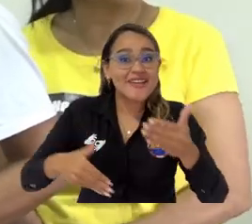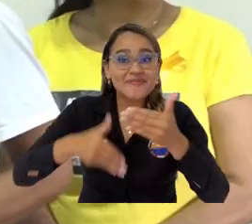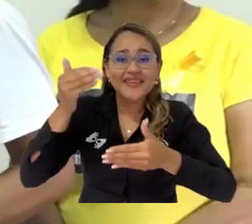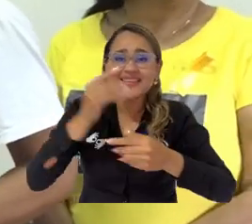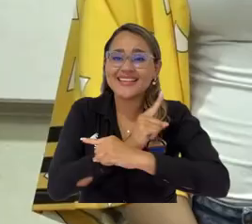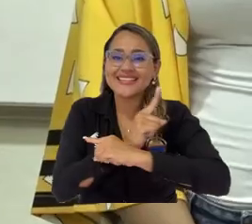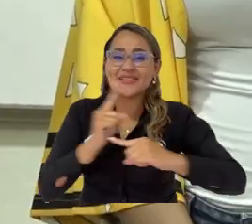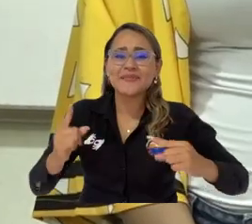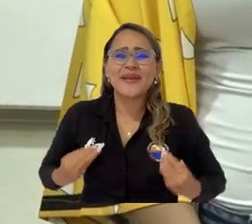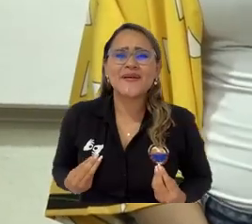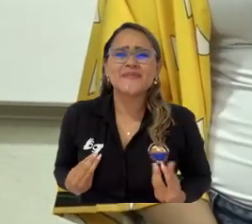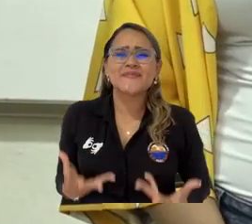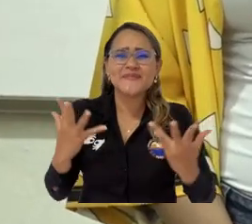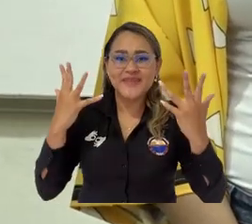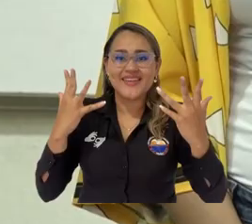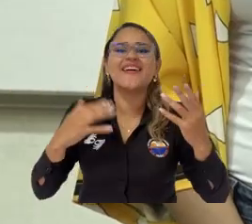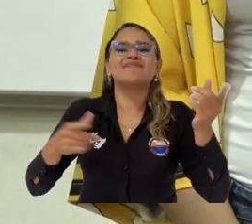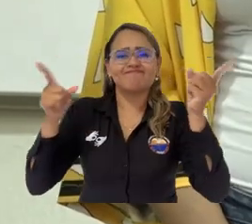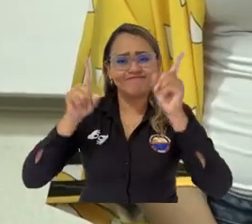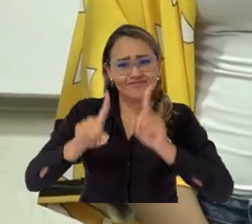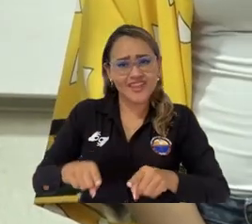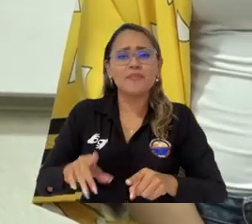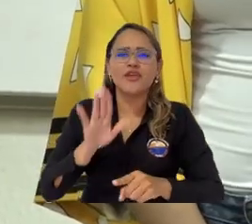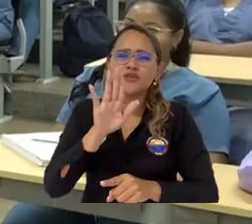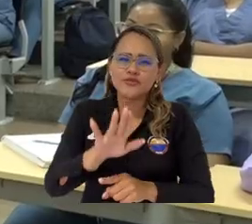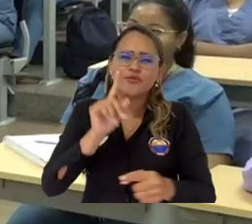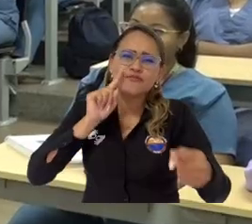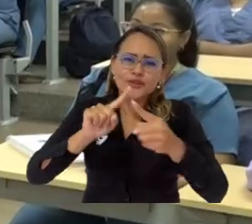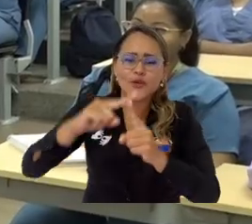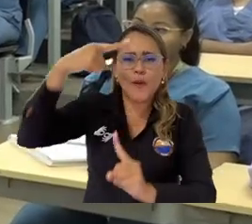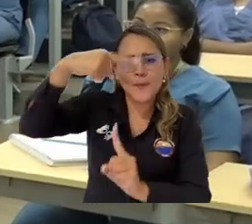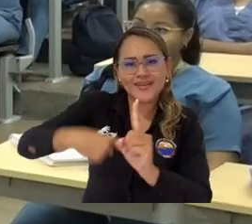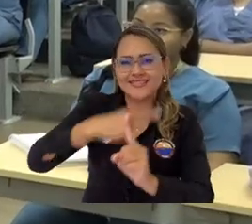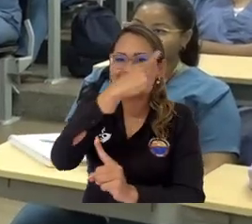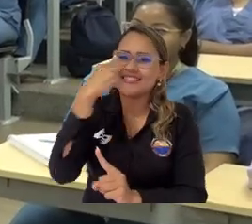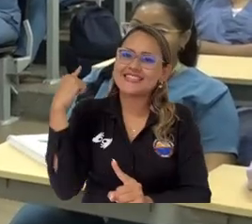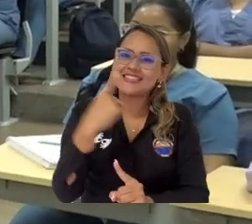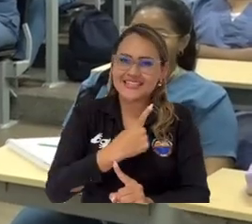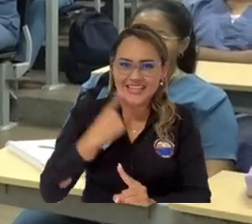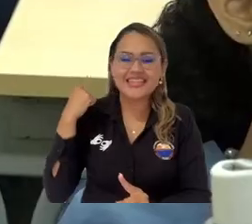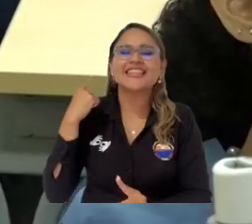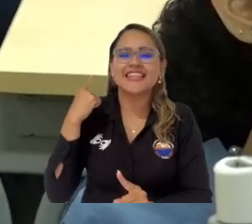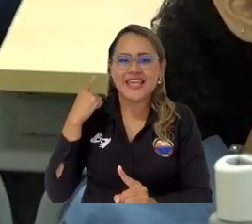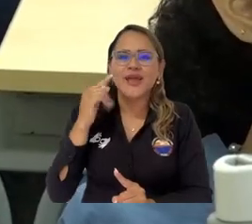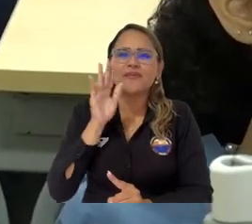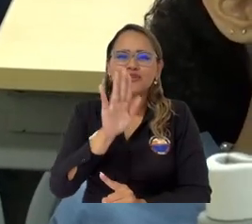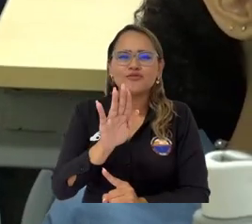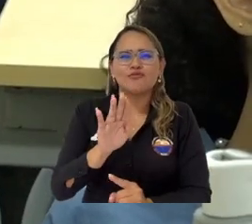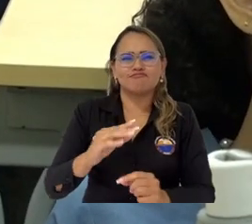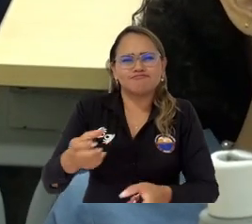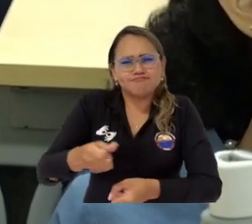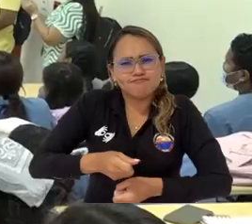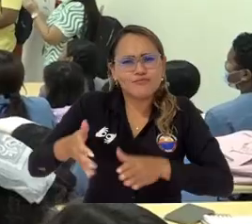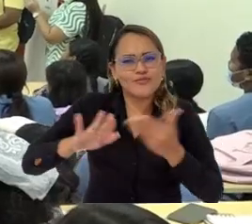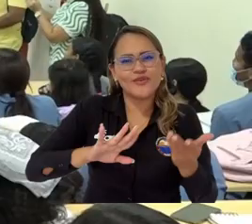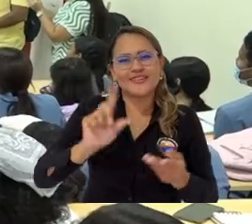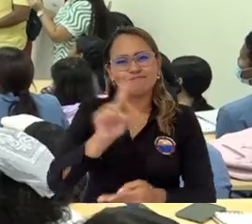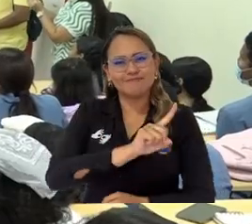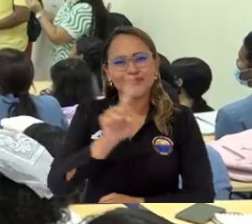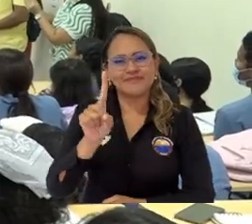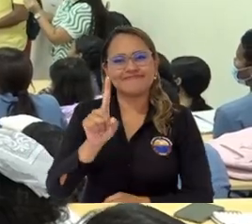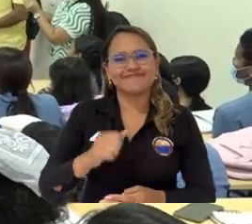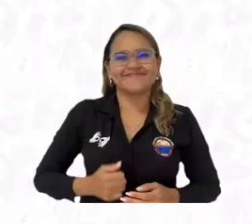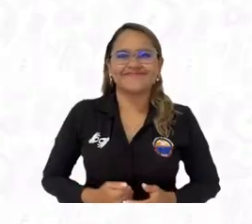la Semana por la Vida y en general a la agenda conmemorativa del Mes de la Prevención del Suicidio, que se extenderá hasta finales